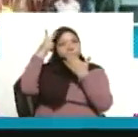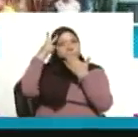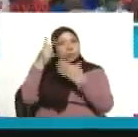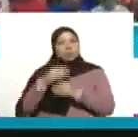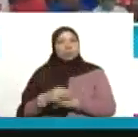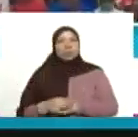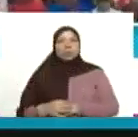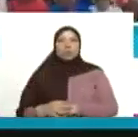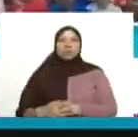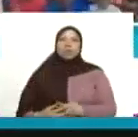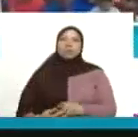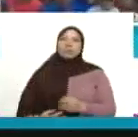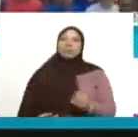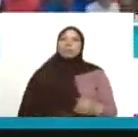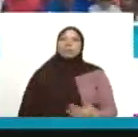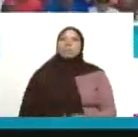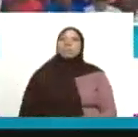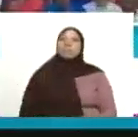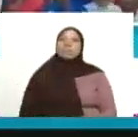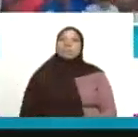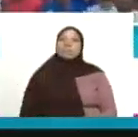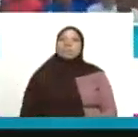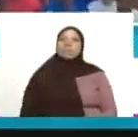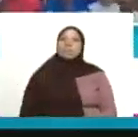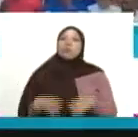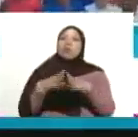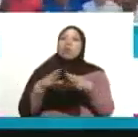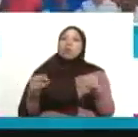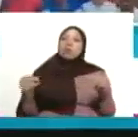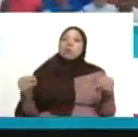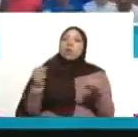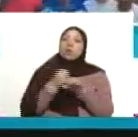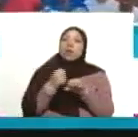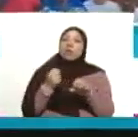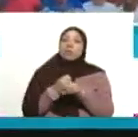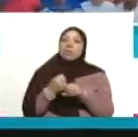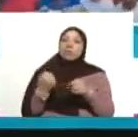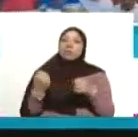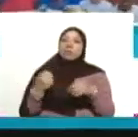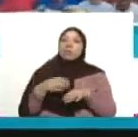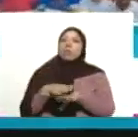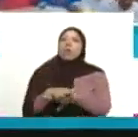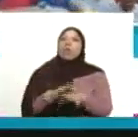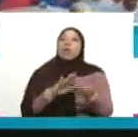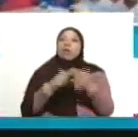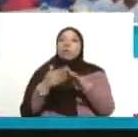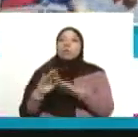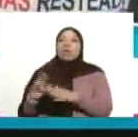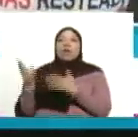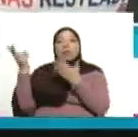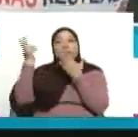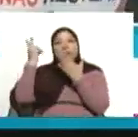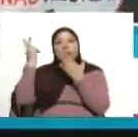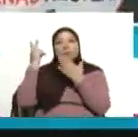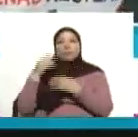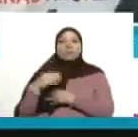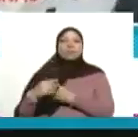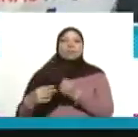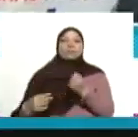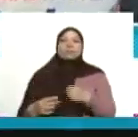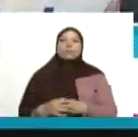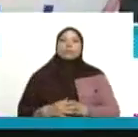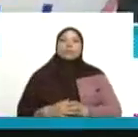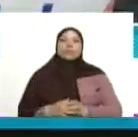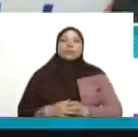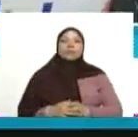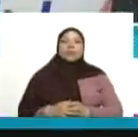Bueno, todo un trabajo en conjunto. Las comunidades indígenas, los dirigentes,